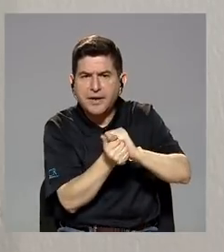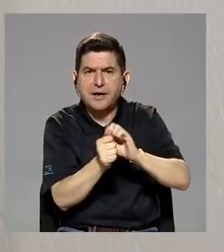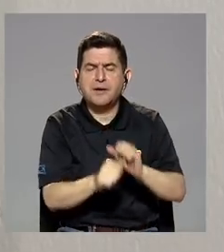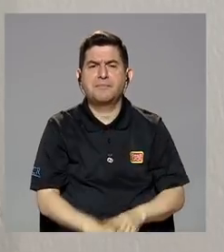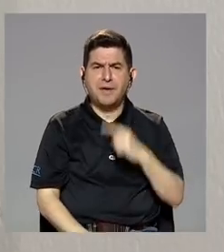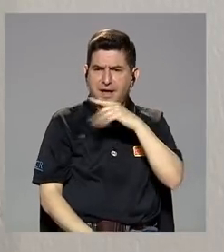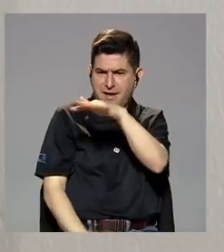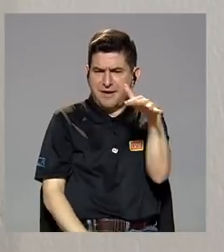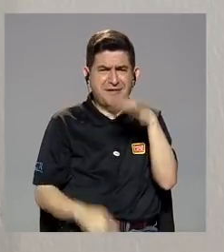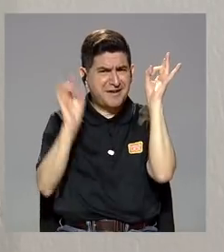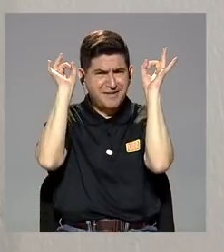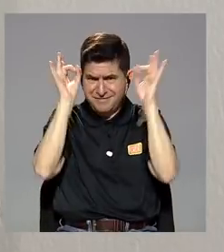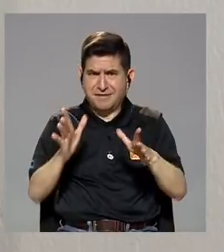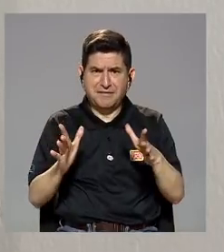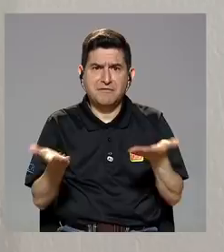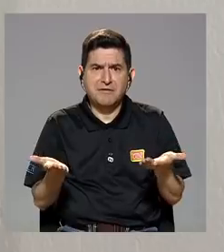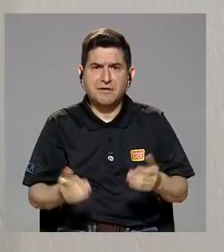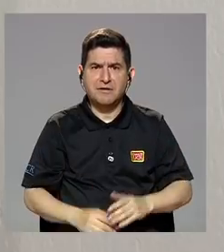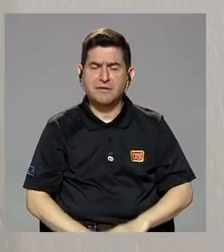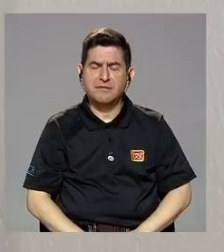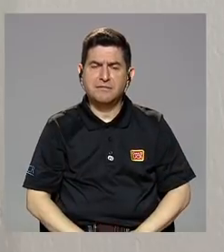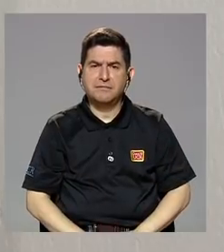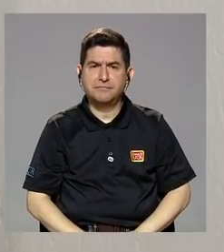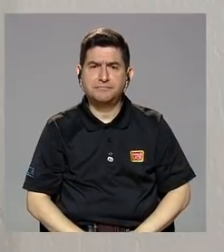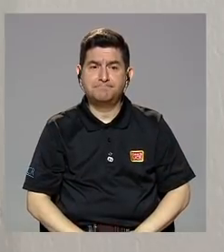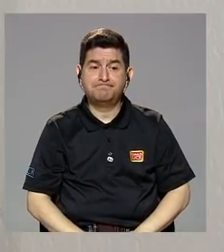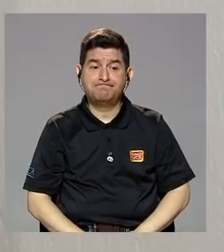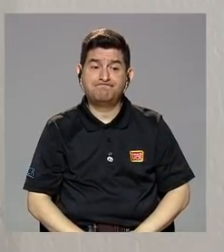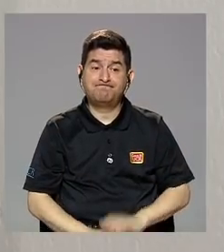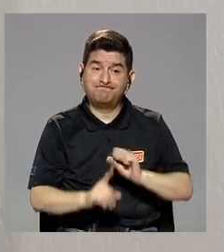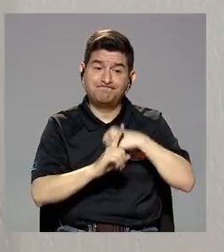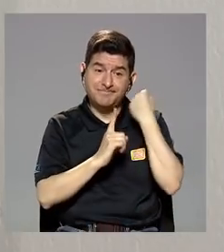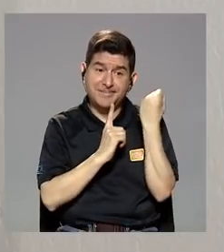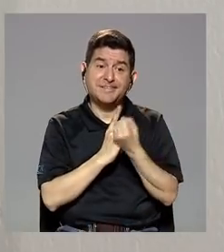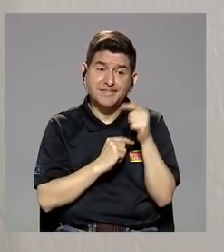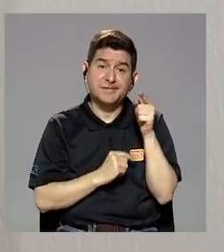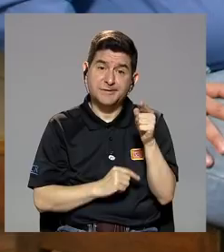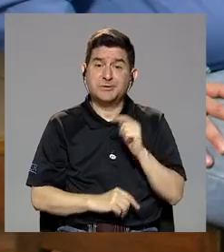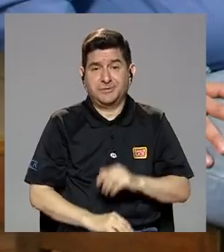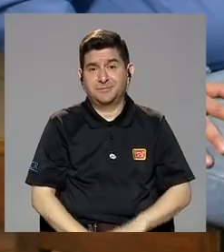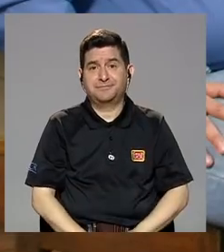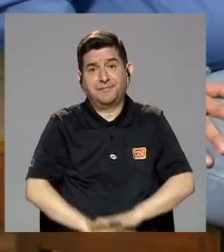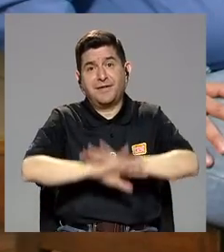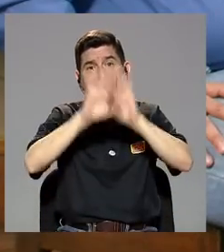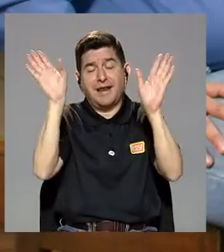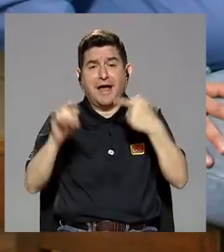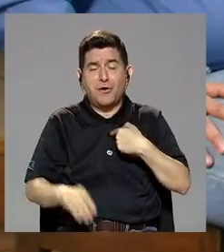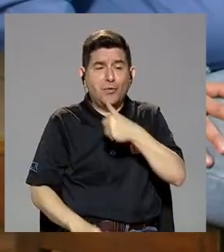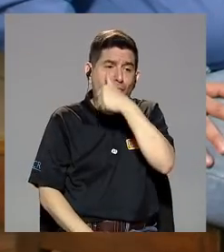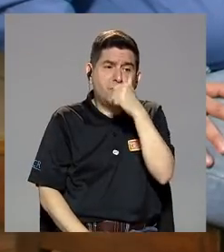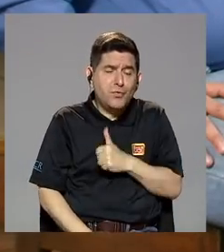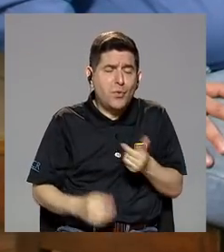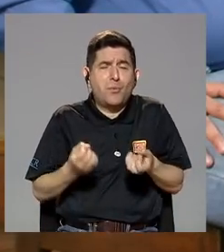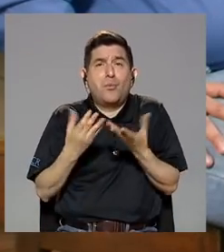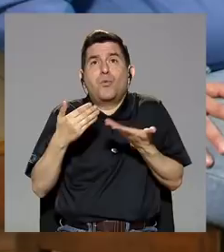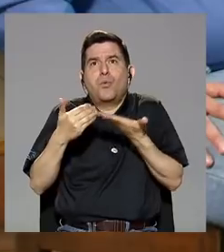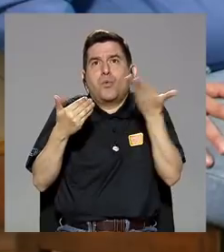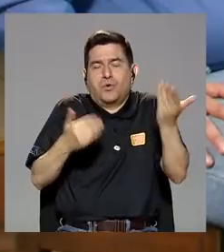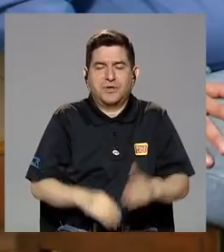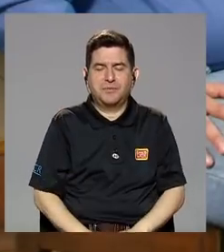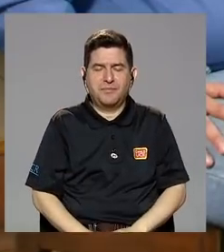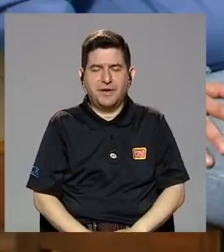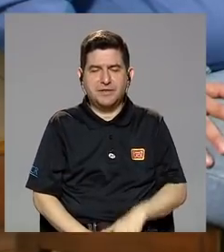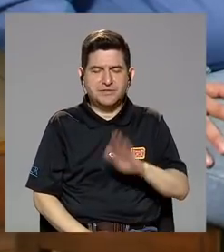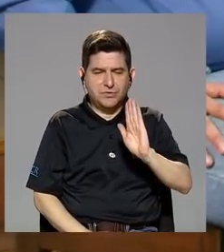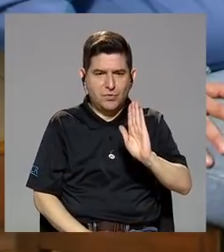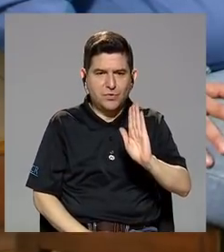un poco esta realidad terrible y ya está claro uno se sacrifica a muchas cosas sacrifica